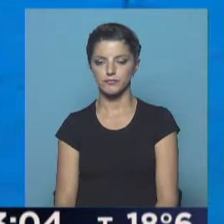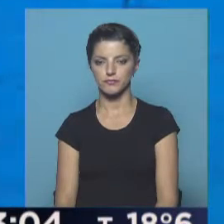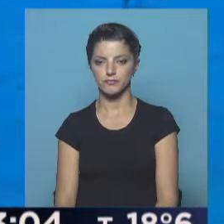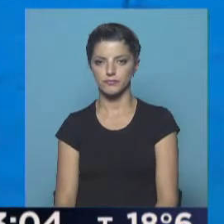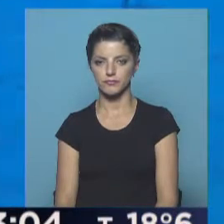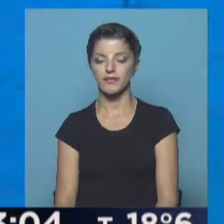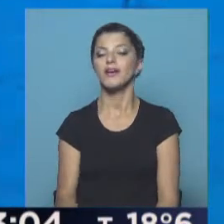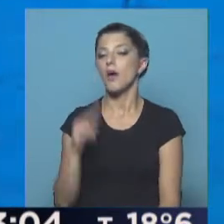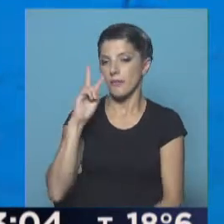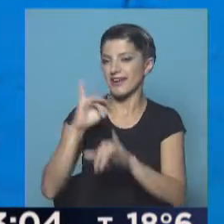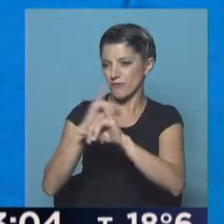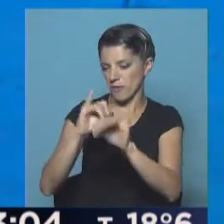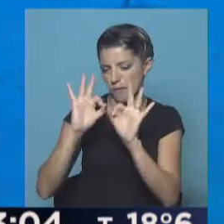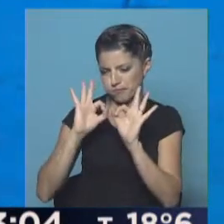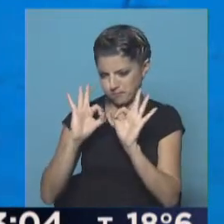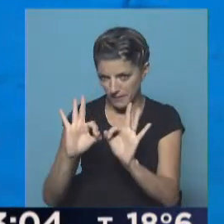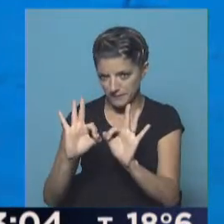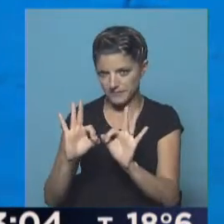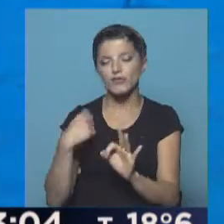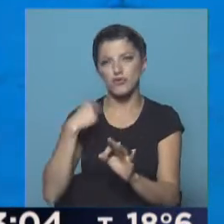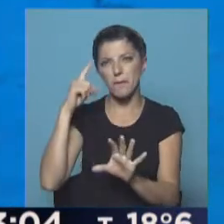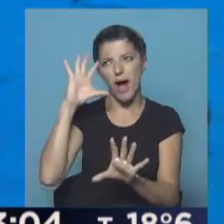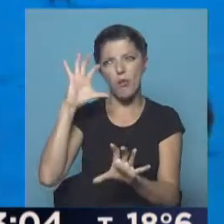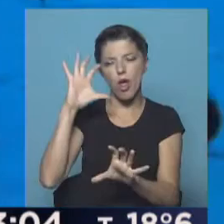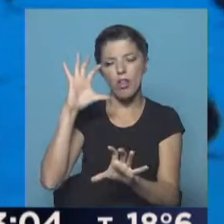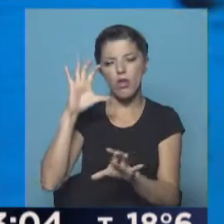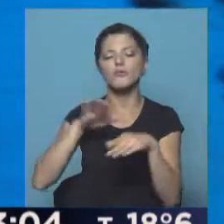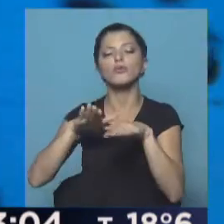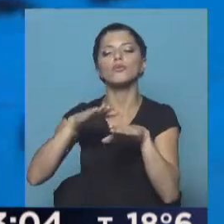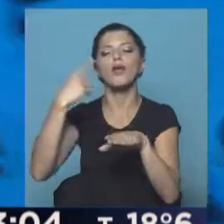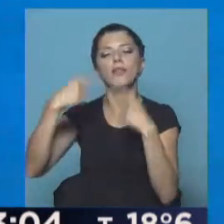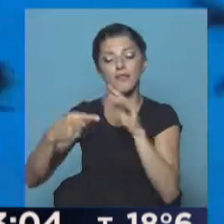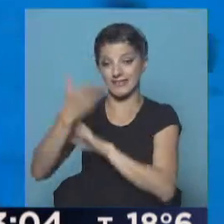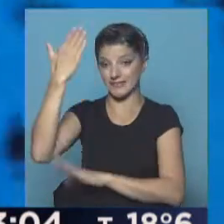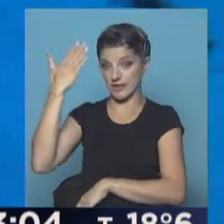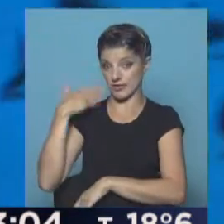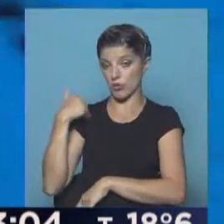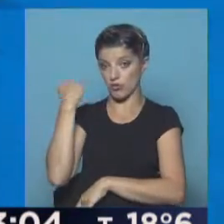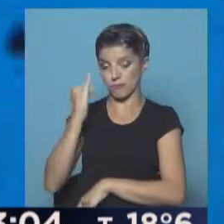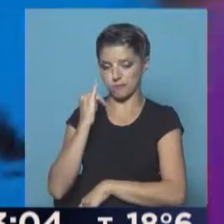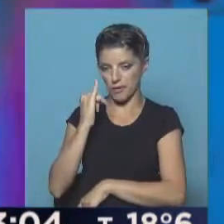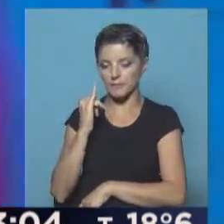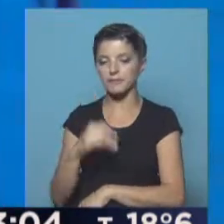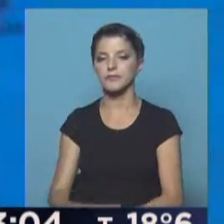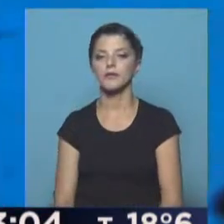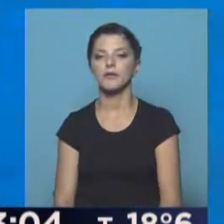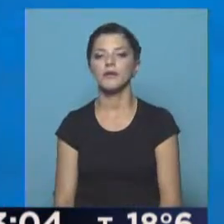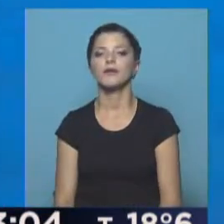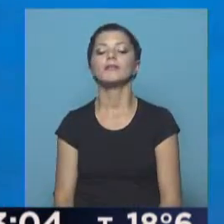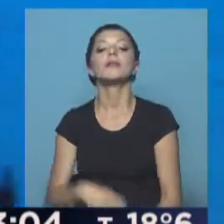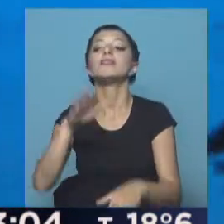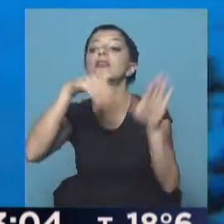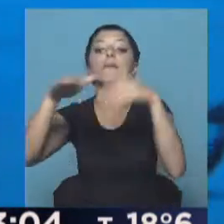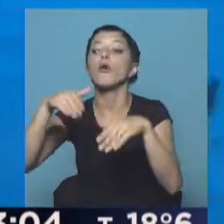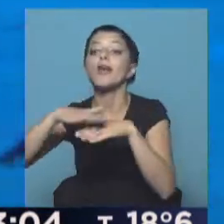Veíamos este completo informe y nos recordaba los distintos casos de los que le hablaba cuando se los presentaba, es decir, referéndums convocados